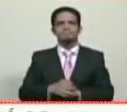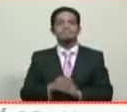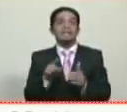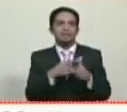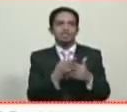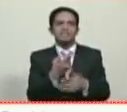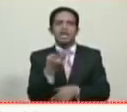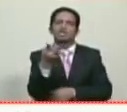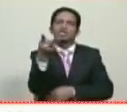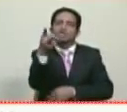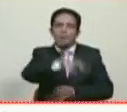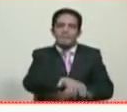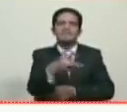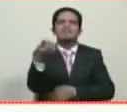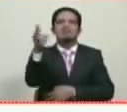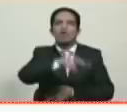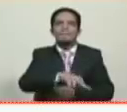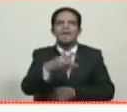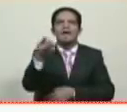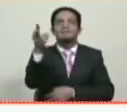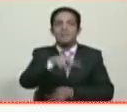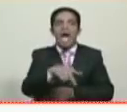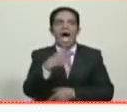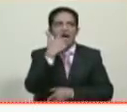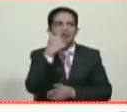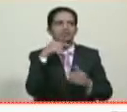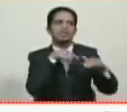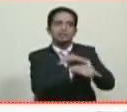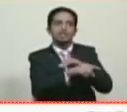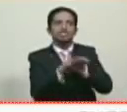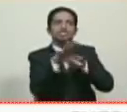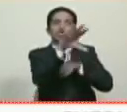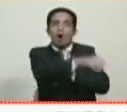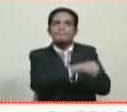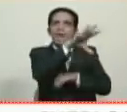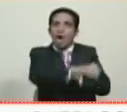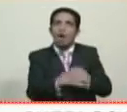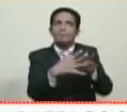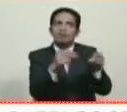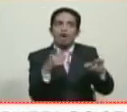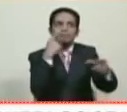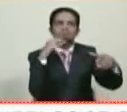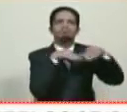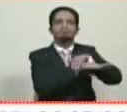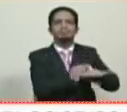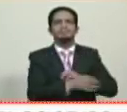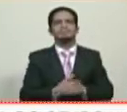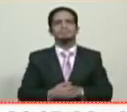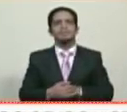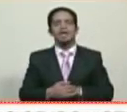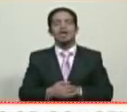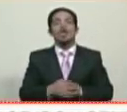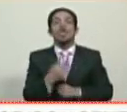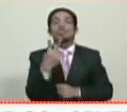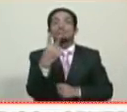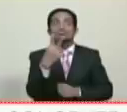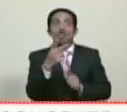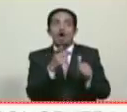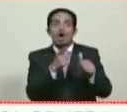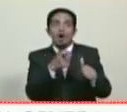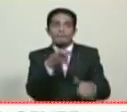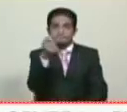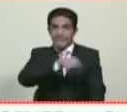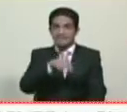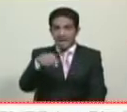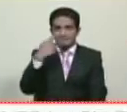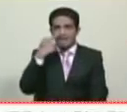bimensualmente se tiene la previsión cada 2 meses. Precisamente los 2 primeros meses de este año comenzó la